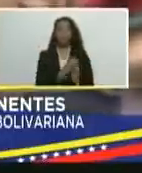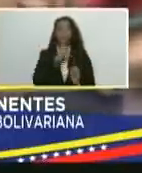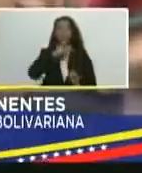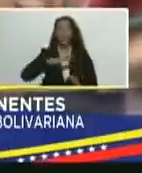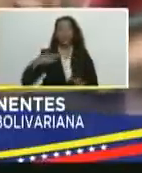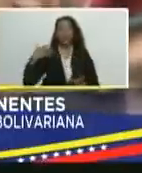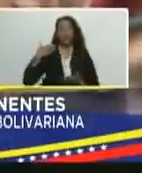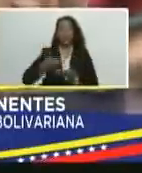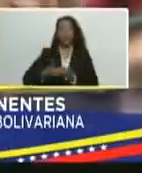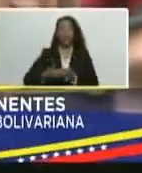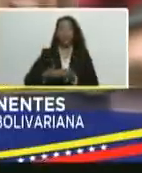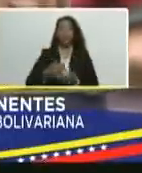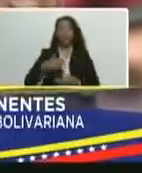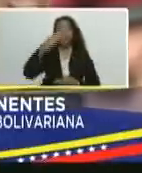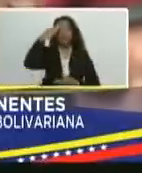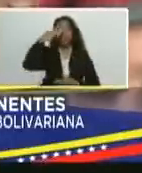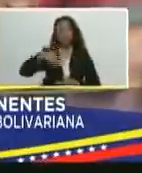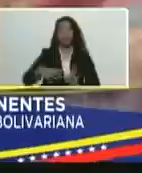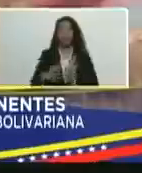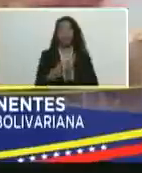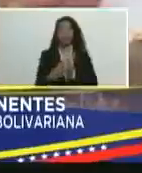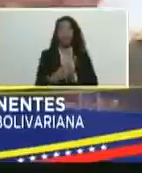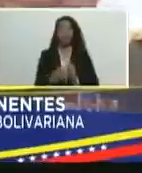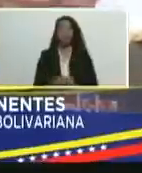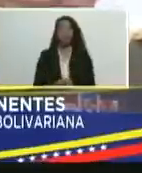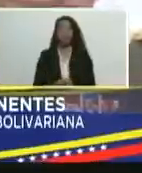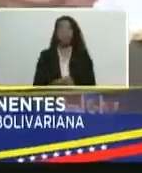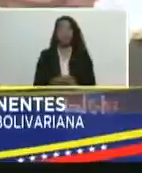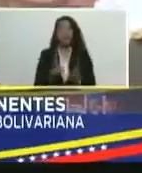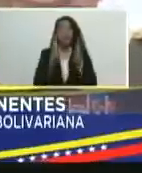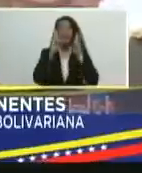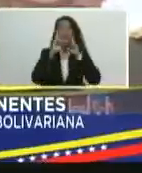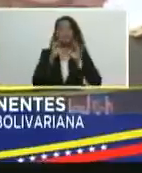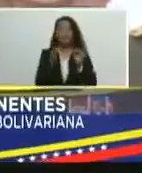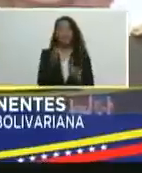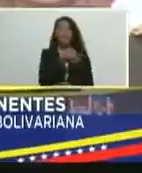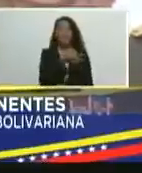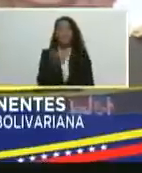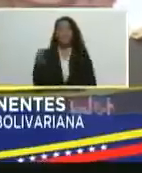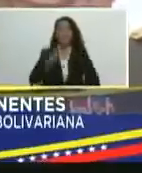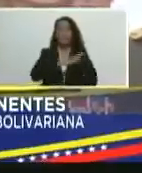histórico, el ejército bolivariano, invicto.